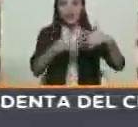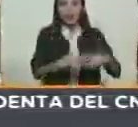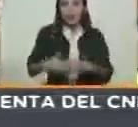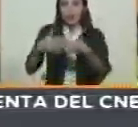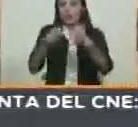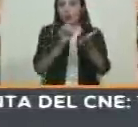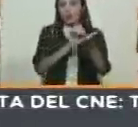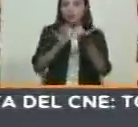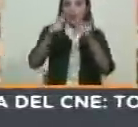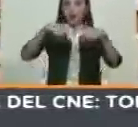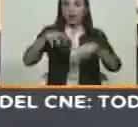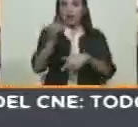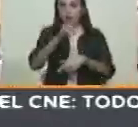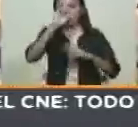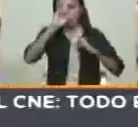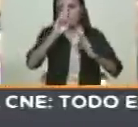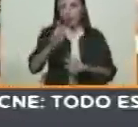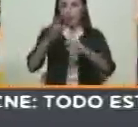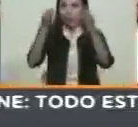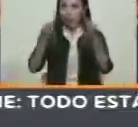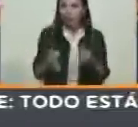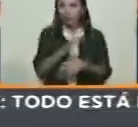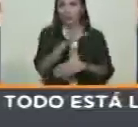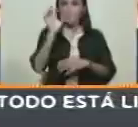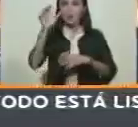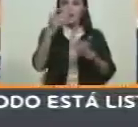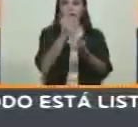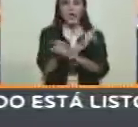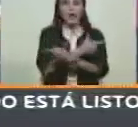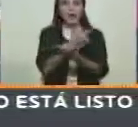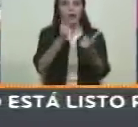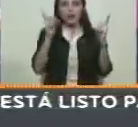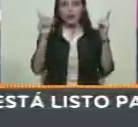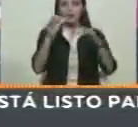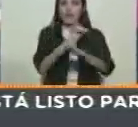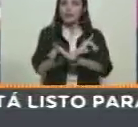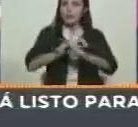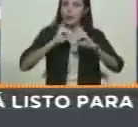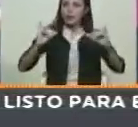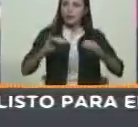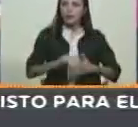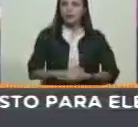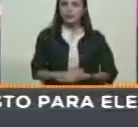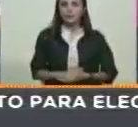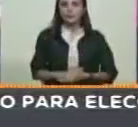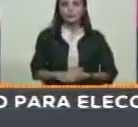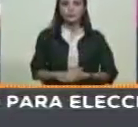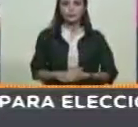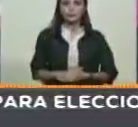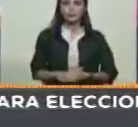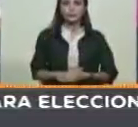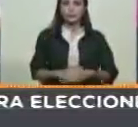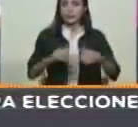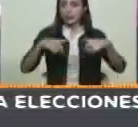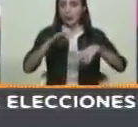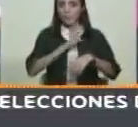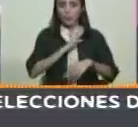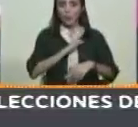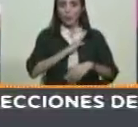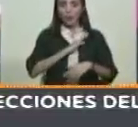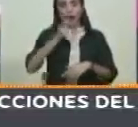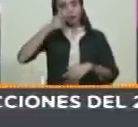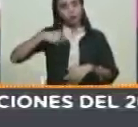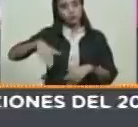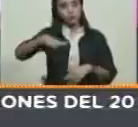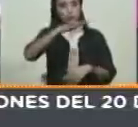venezuela se respeta que es una patria soberana independiente libre que le pertenece a un